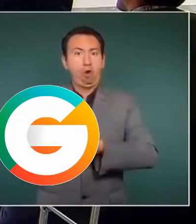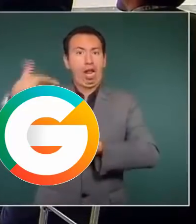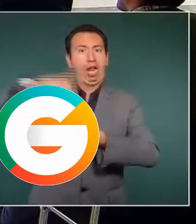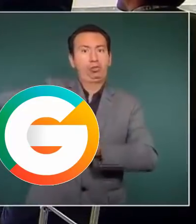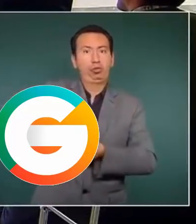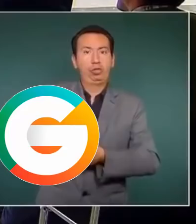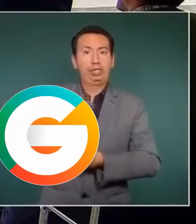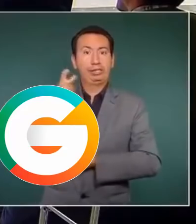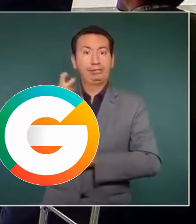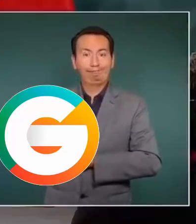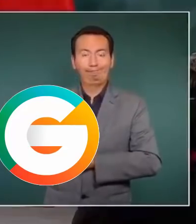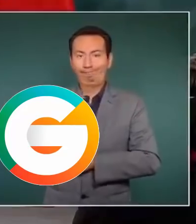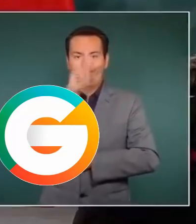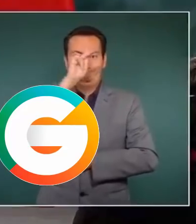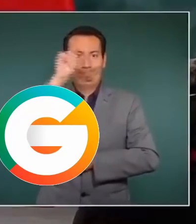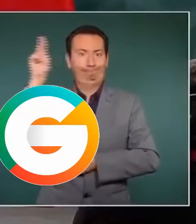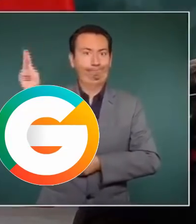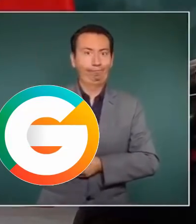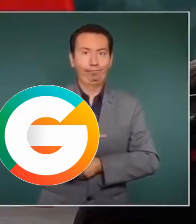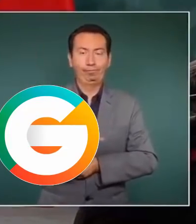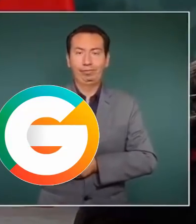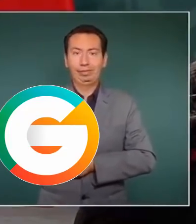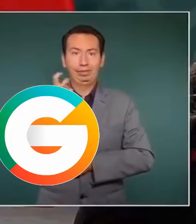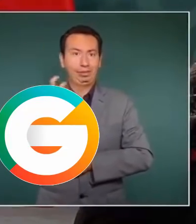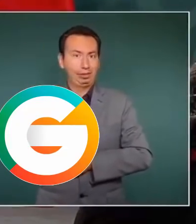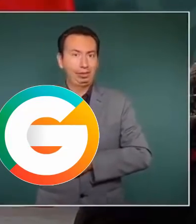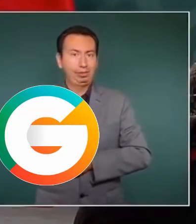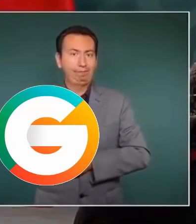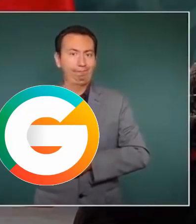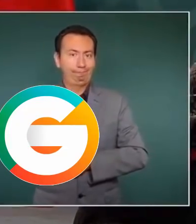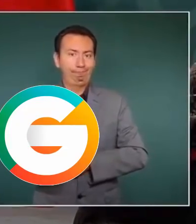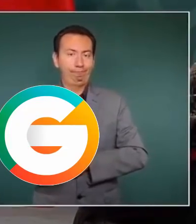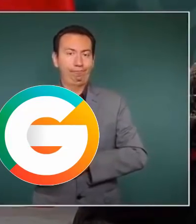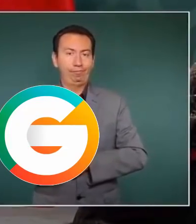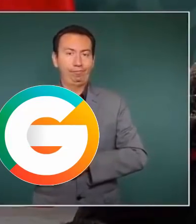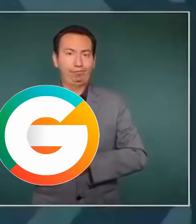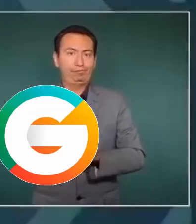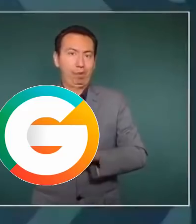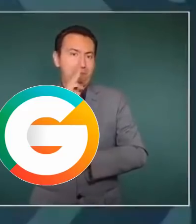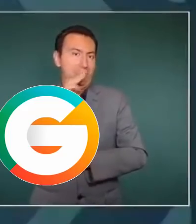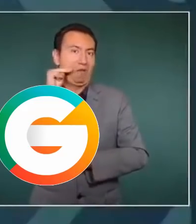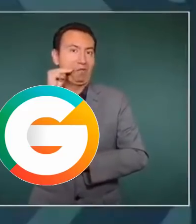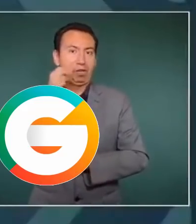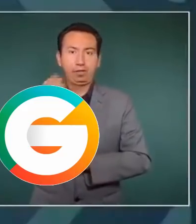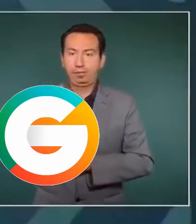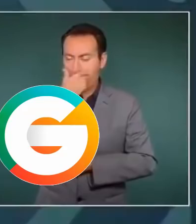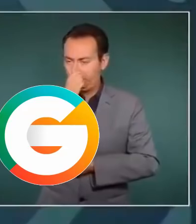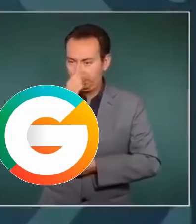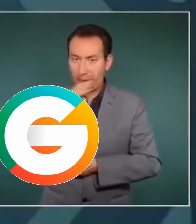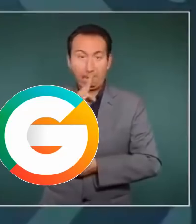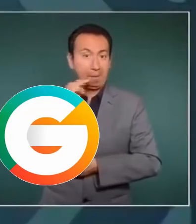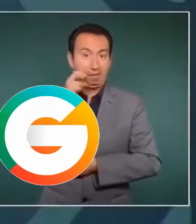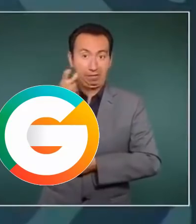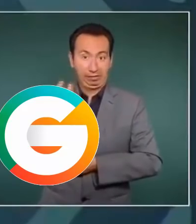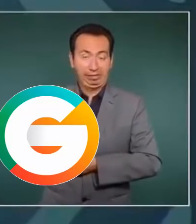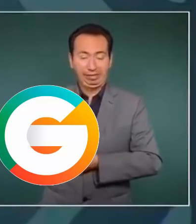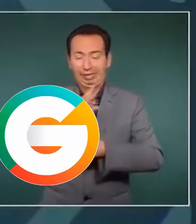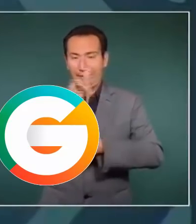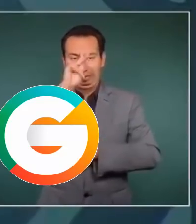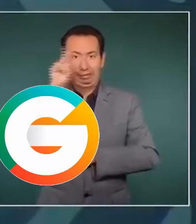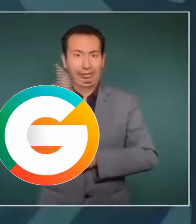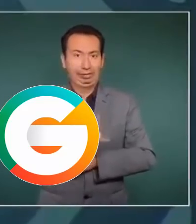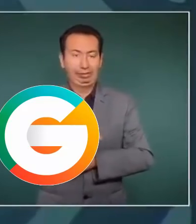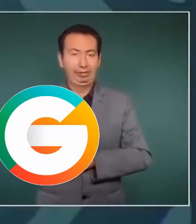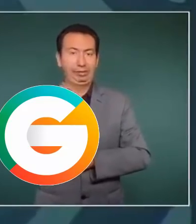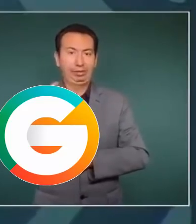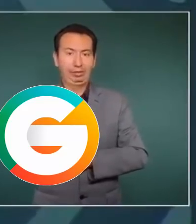de los principales delitos en donde la delincuencia organizada funda su fortaleza